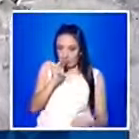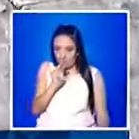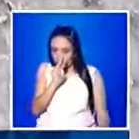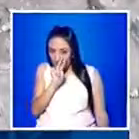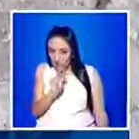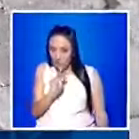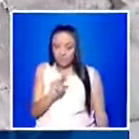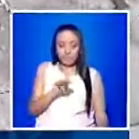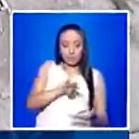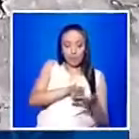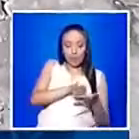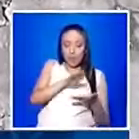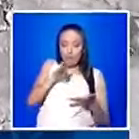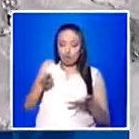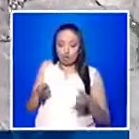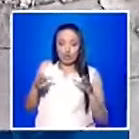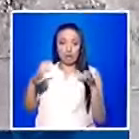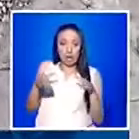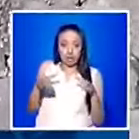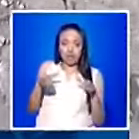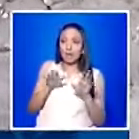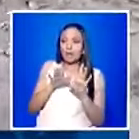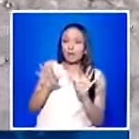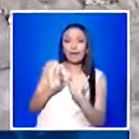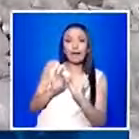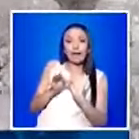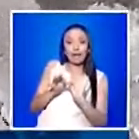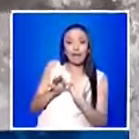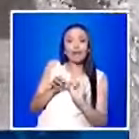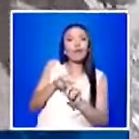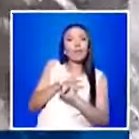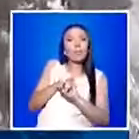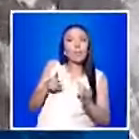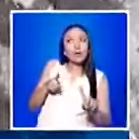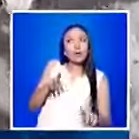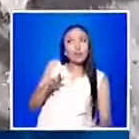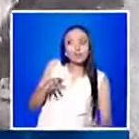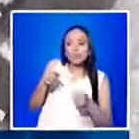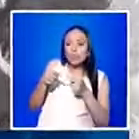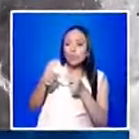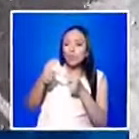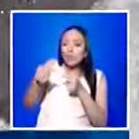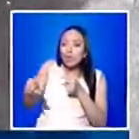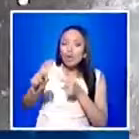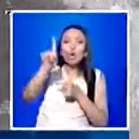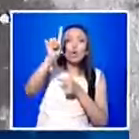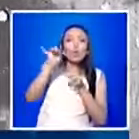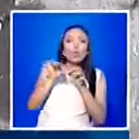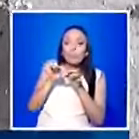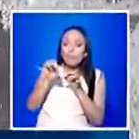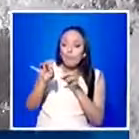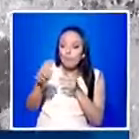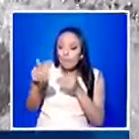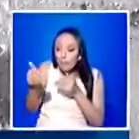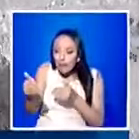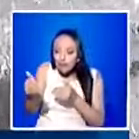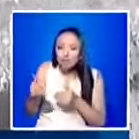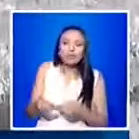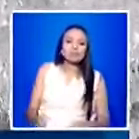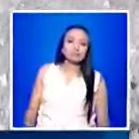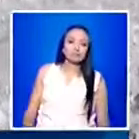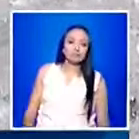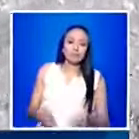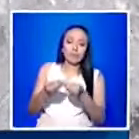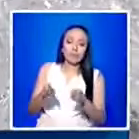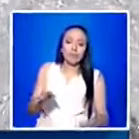ocurre? Se arregló esta fuga de agua, pero ¿a cuánto? A aproximadamente a 1 metro de distancia, pues hay una nueva fuga y eso es lo que